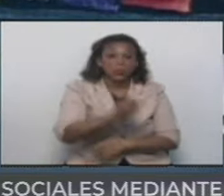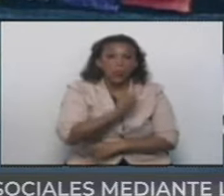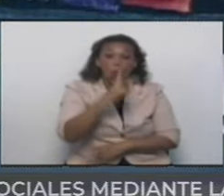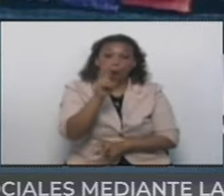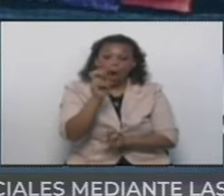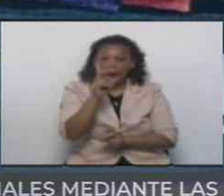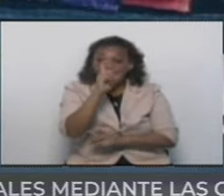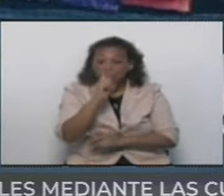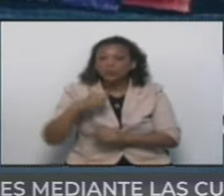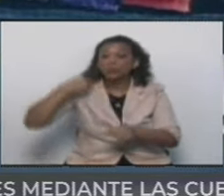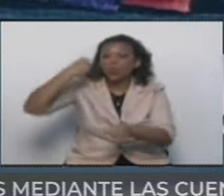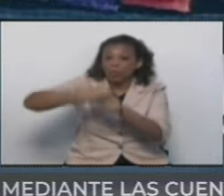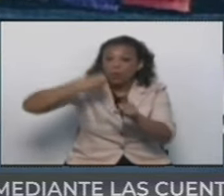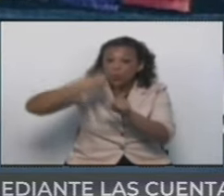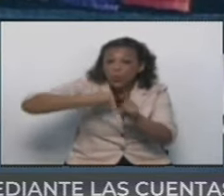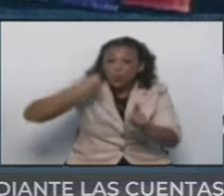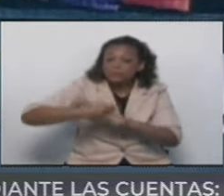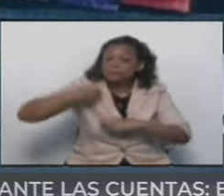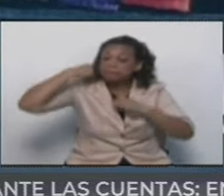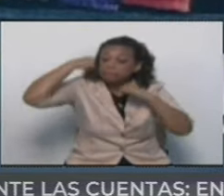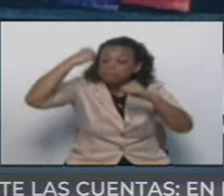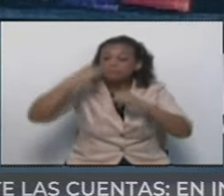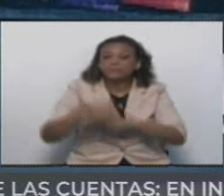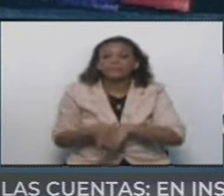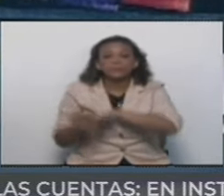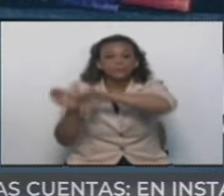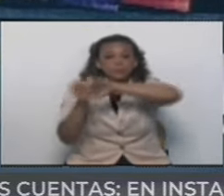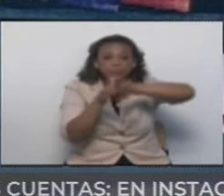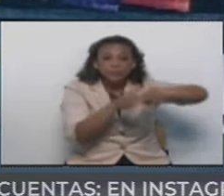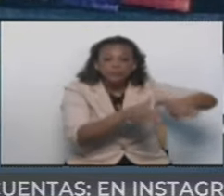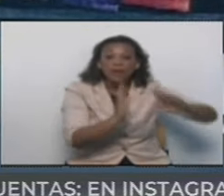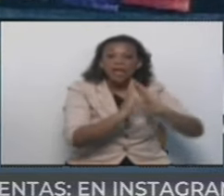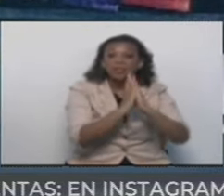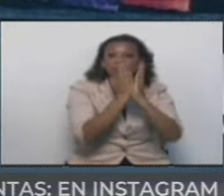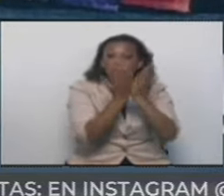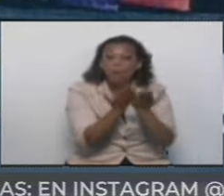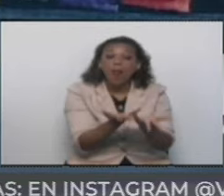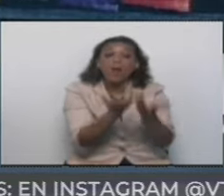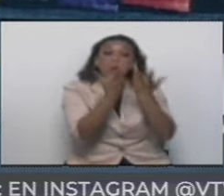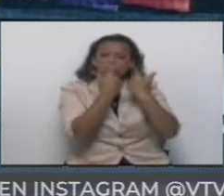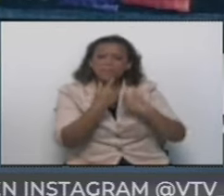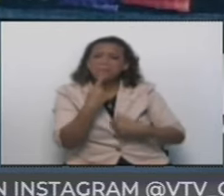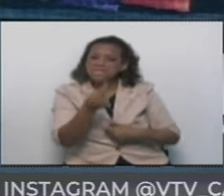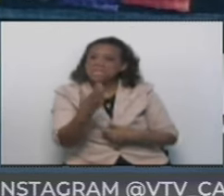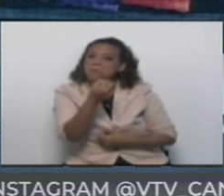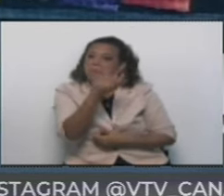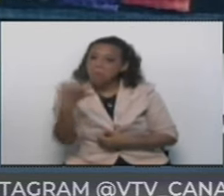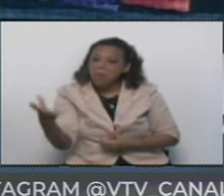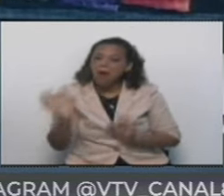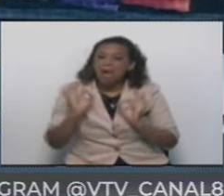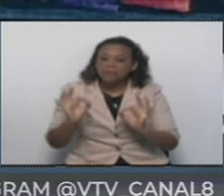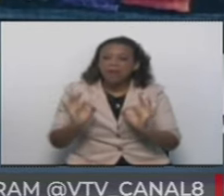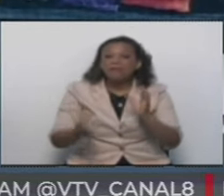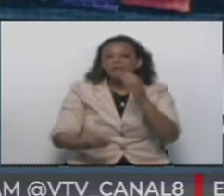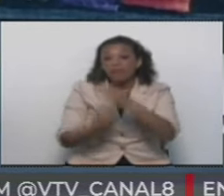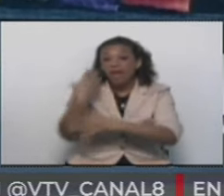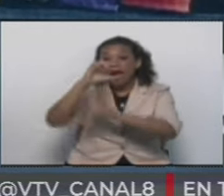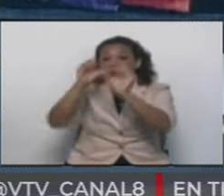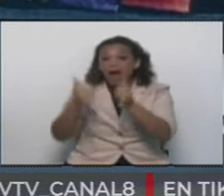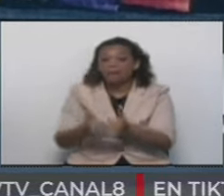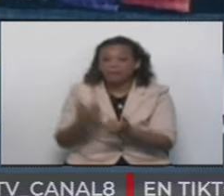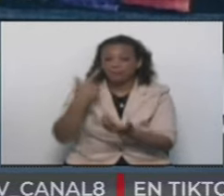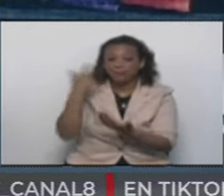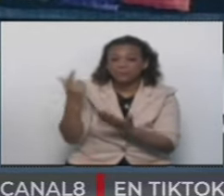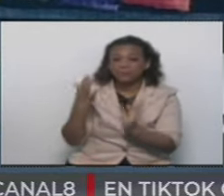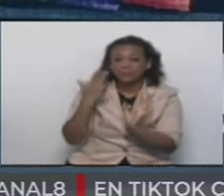años de lucha heroica. Una novela que me dicen muy buena, editada por Fundarte, Arnaldo